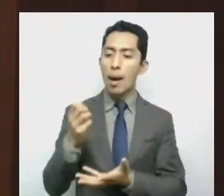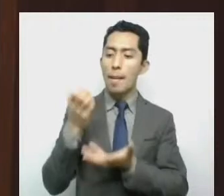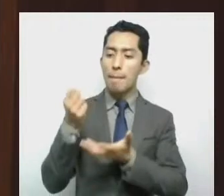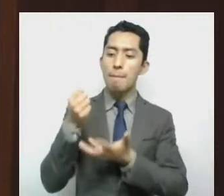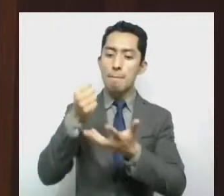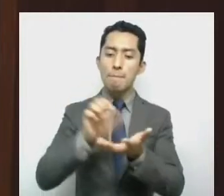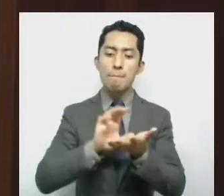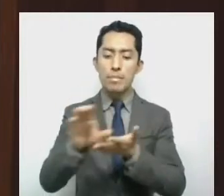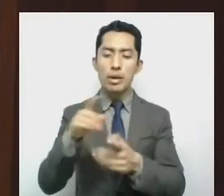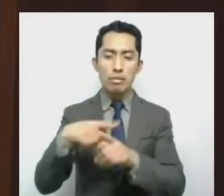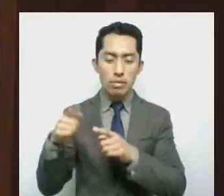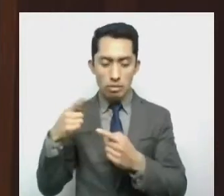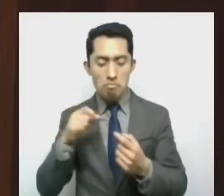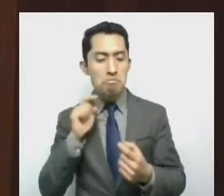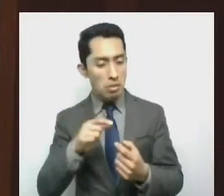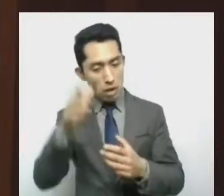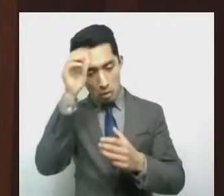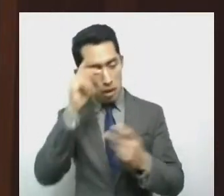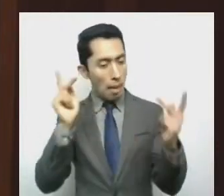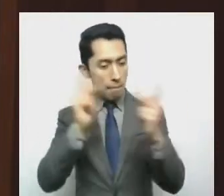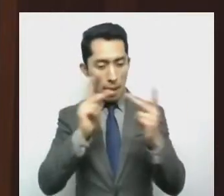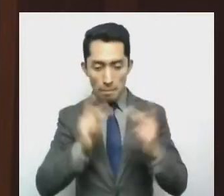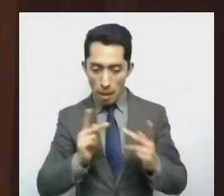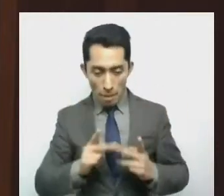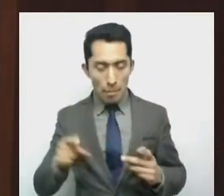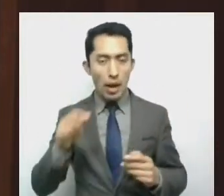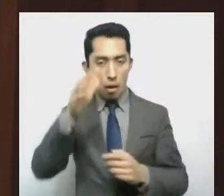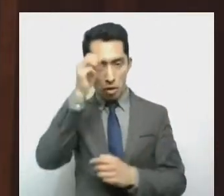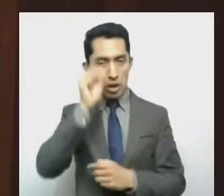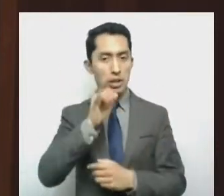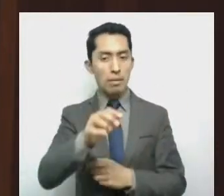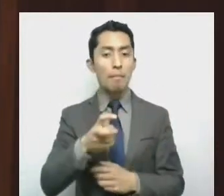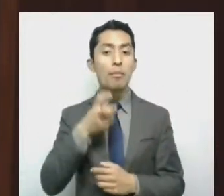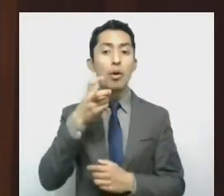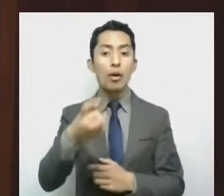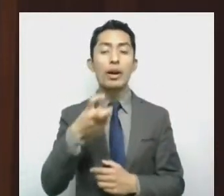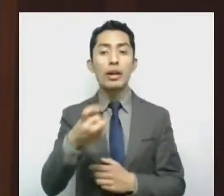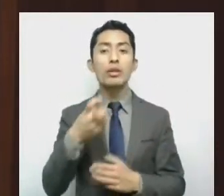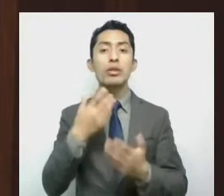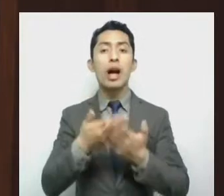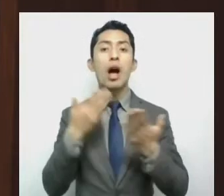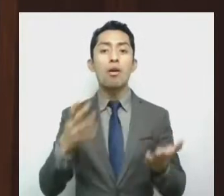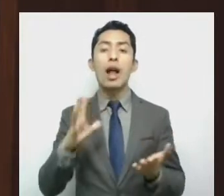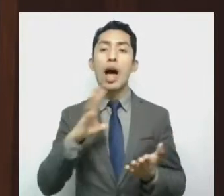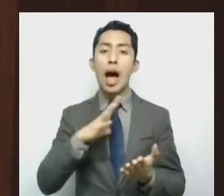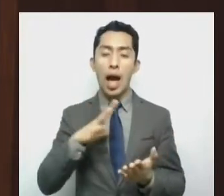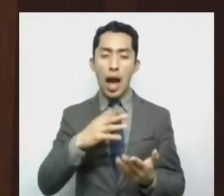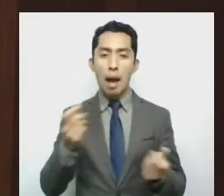hemos coincidido y por lo cual hemos definido una posición igualmente.